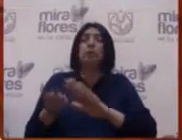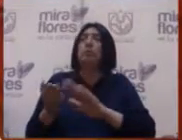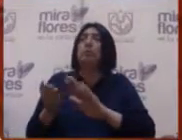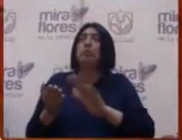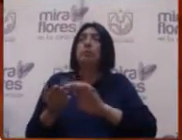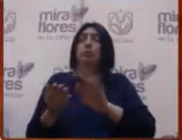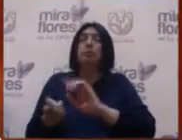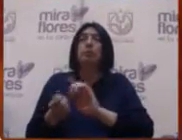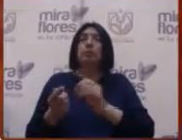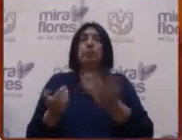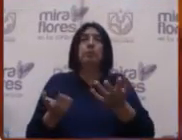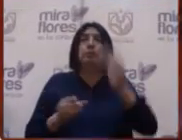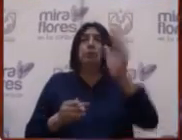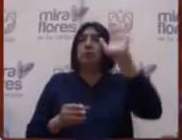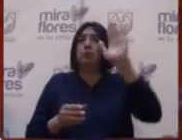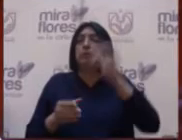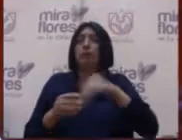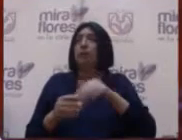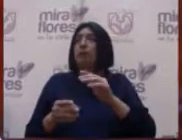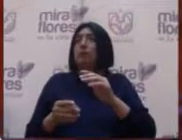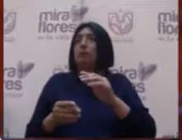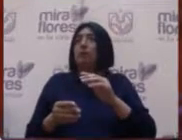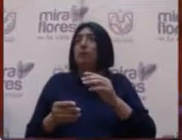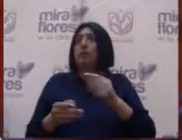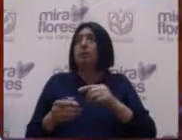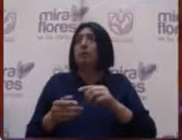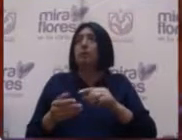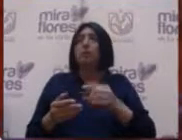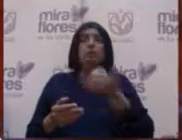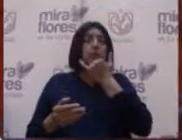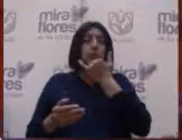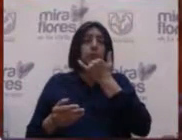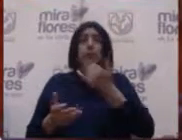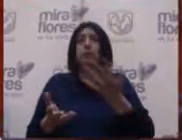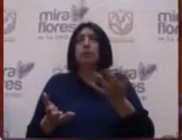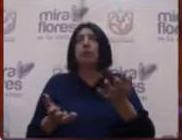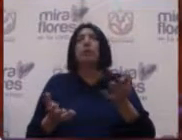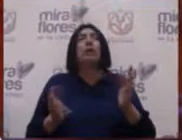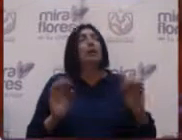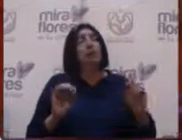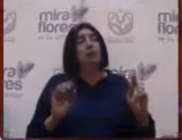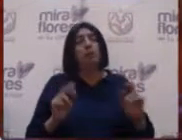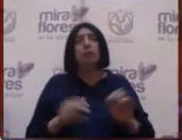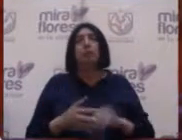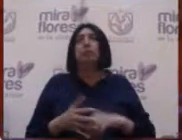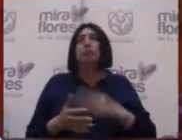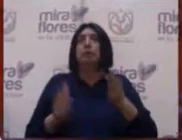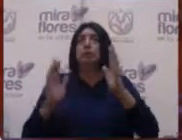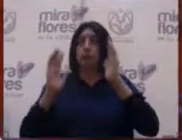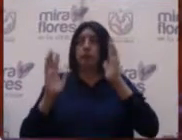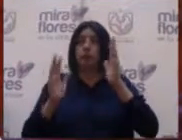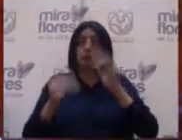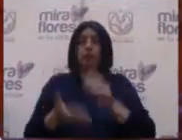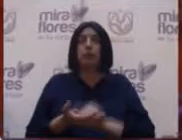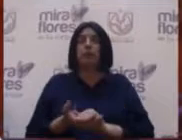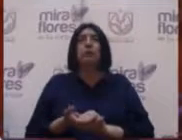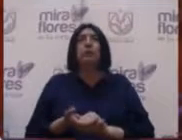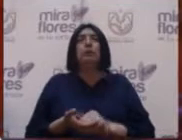mi voto, señor alcalde. ¿Cómo? ¿No acaba de votar a favor? Una equivocación. Ah, bueno. Le pido que esté más atento en todo